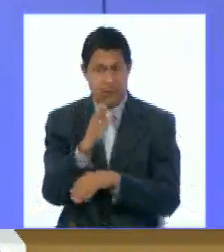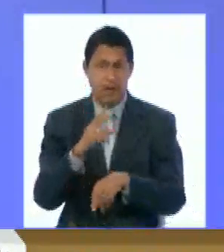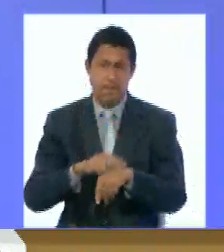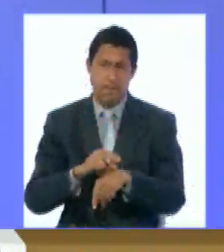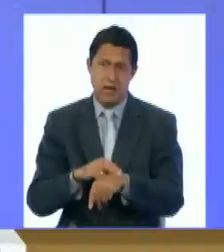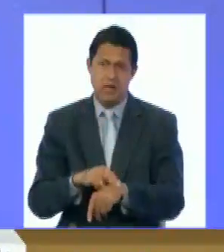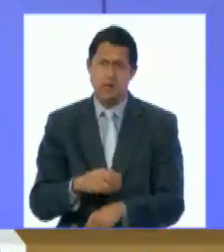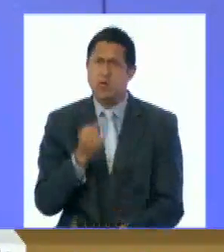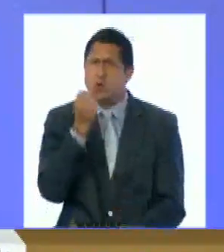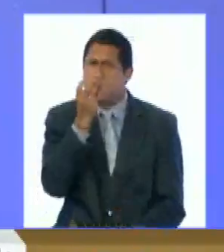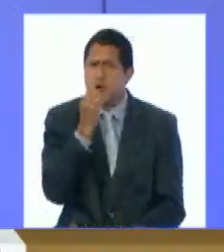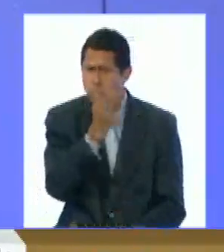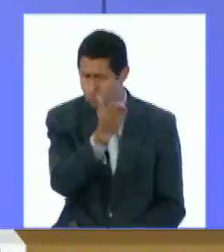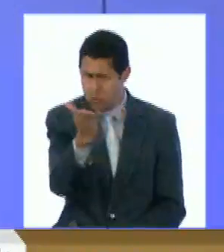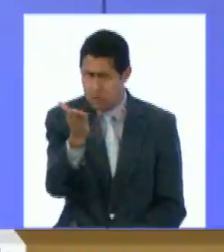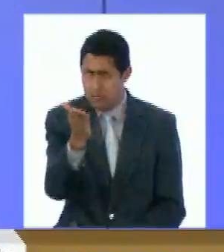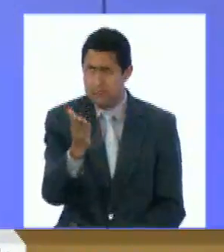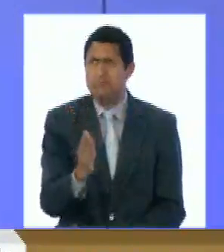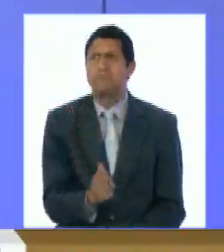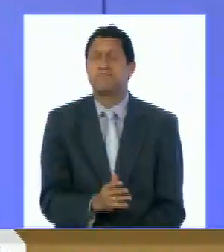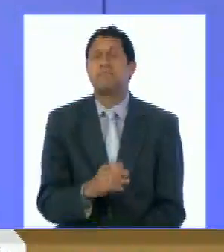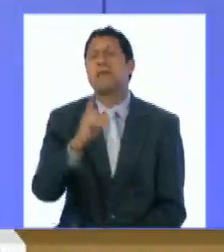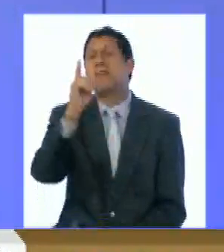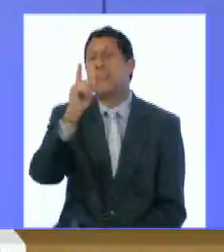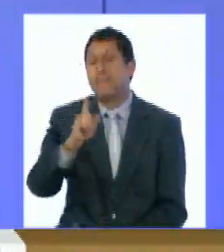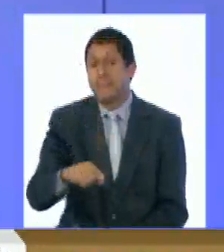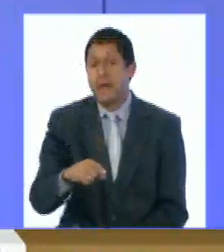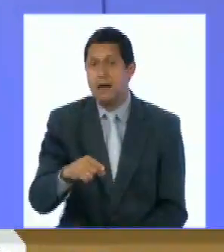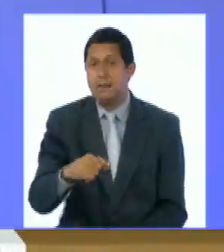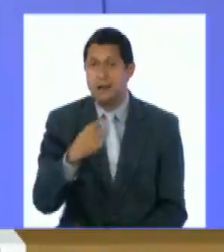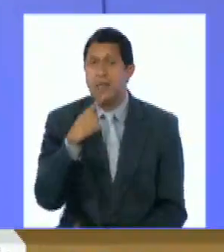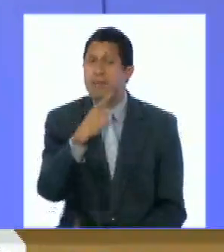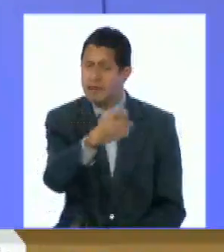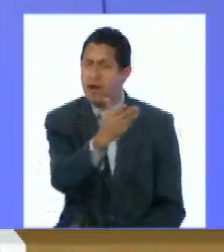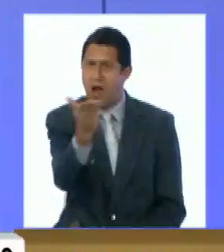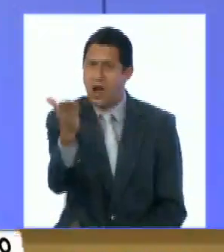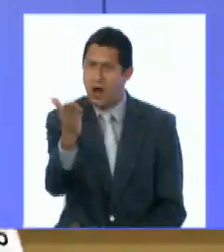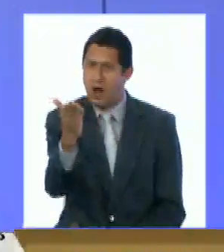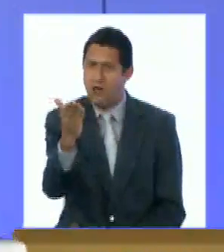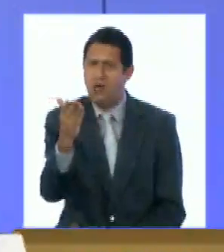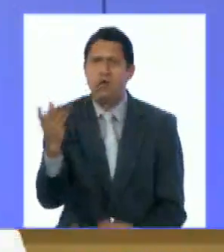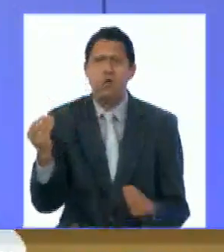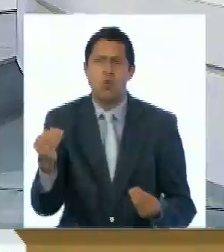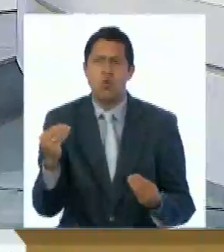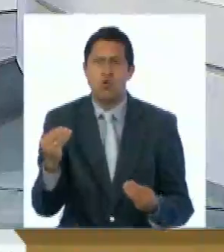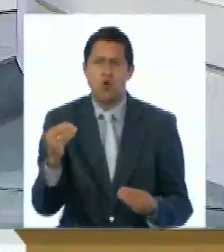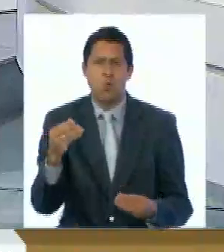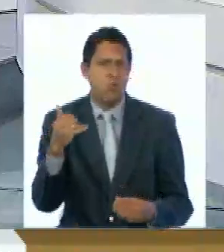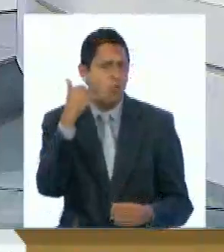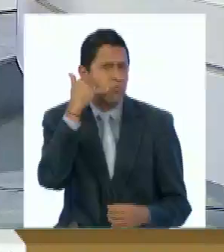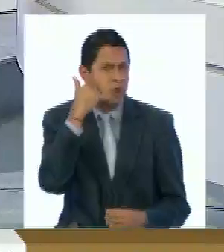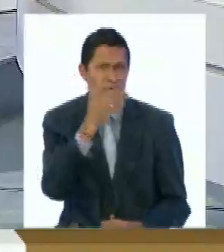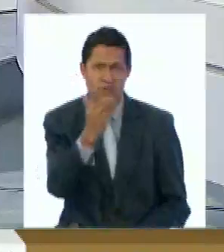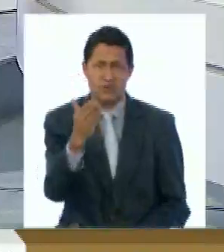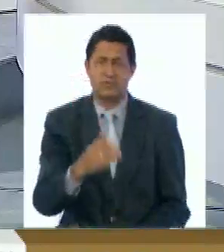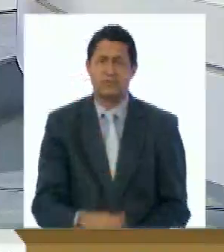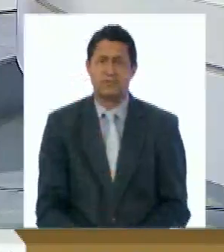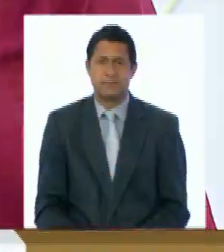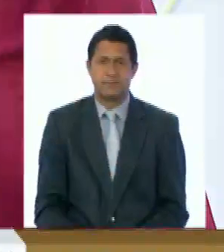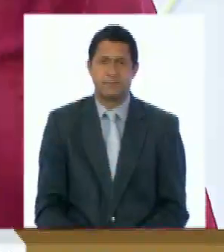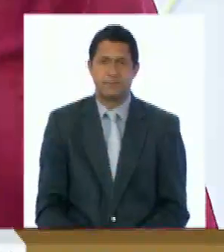es una recomendación que podemos hacer acá también queremos que le ofrezca a las personas que nos están viendo el día de hoy pues sus vías de contacto doctora